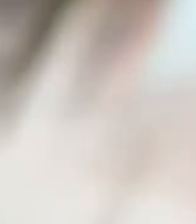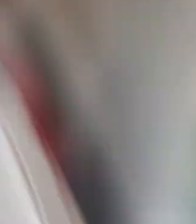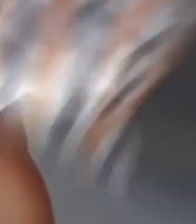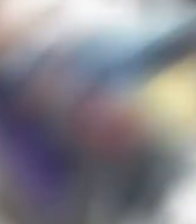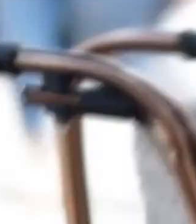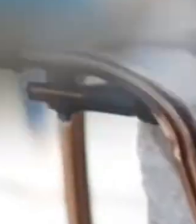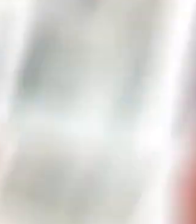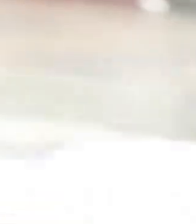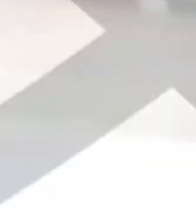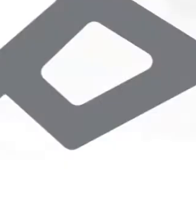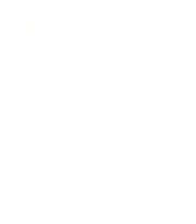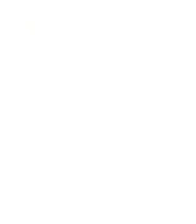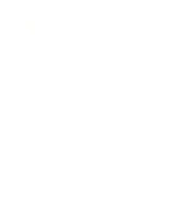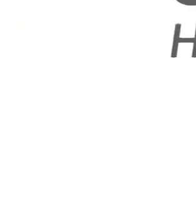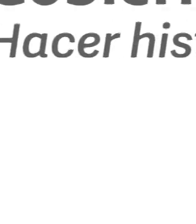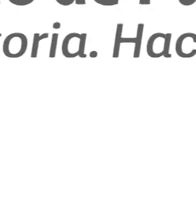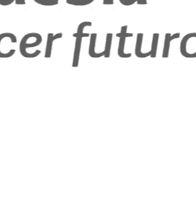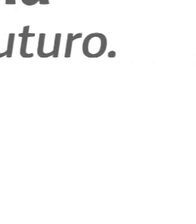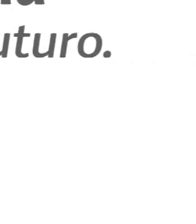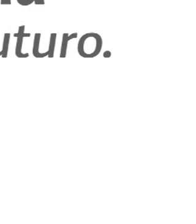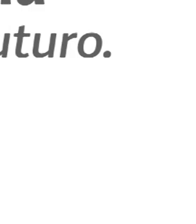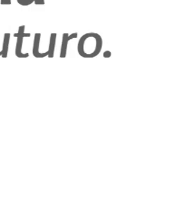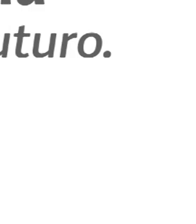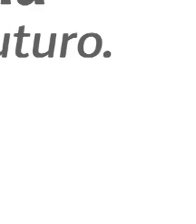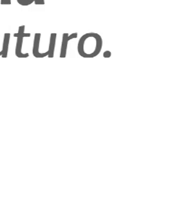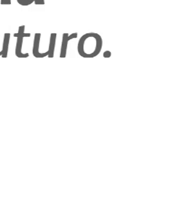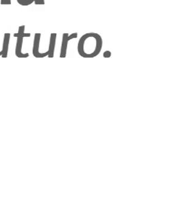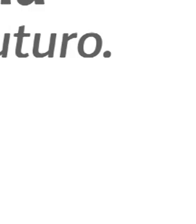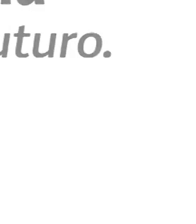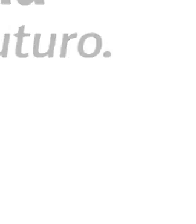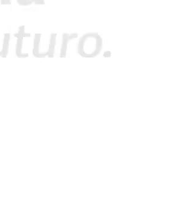Gobierno de Puebla, hacer historia, hacer futuro.